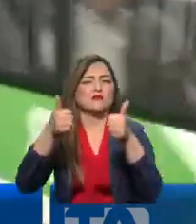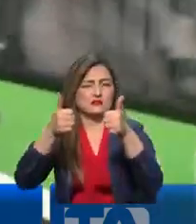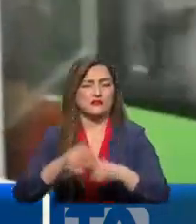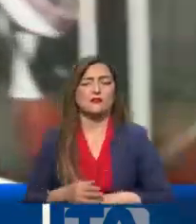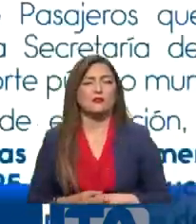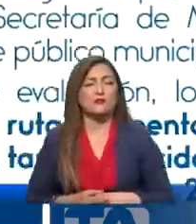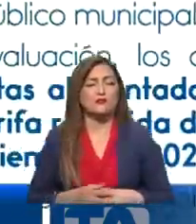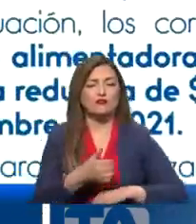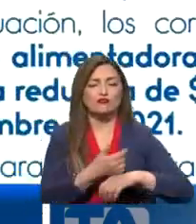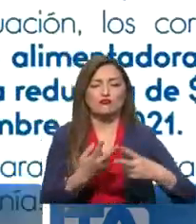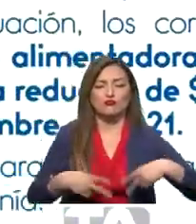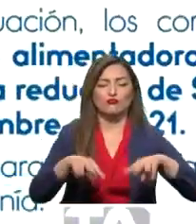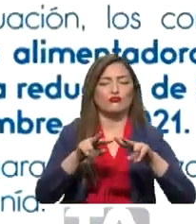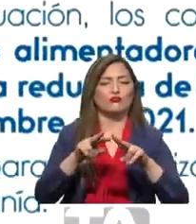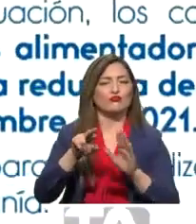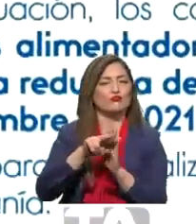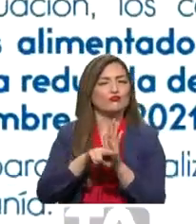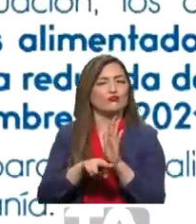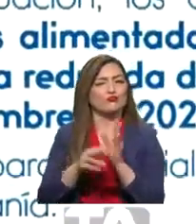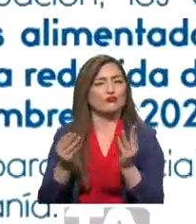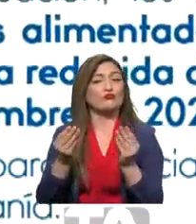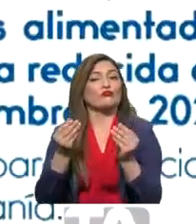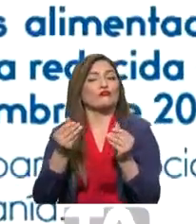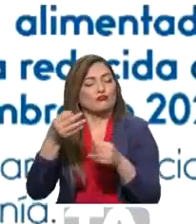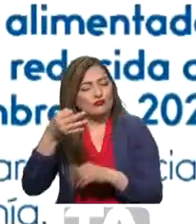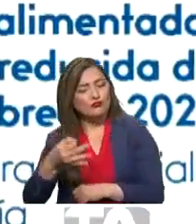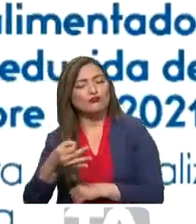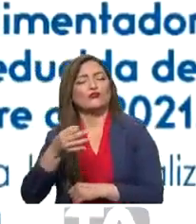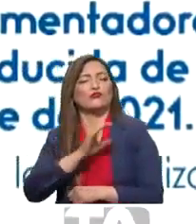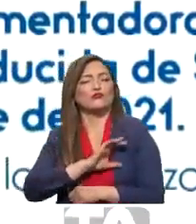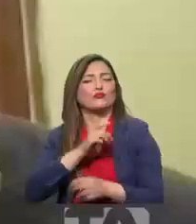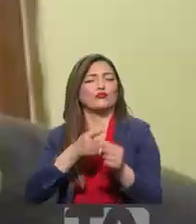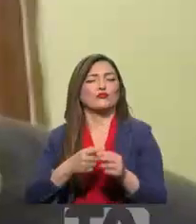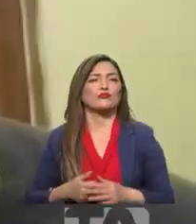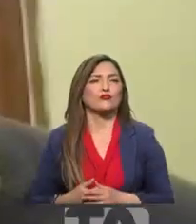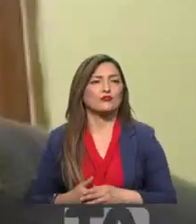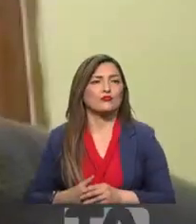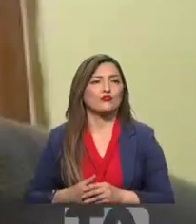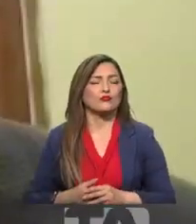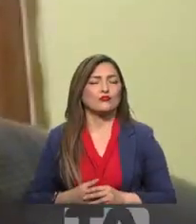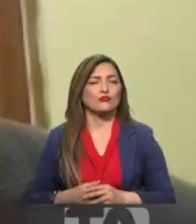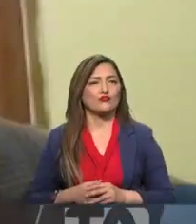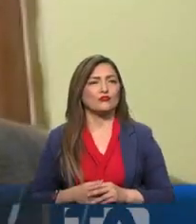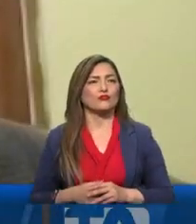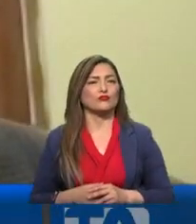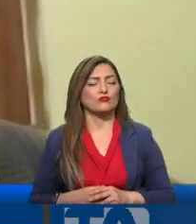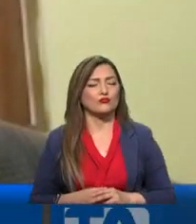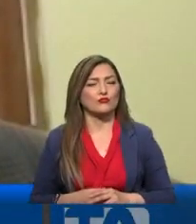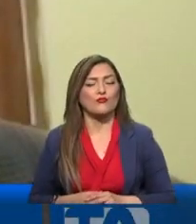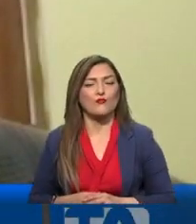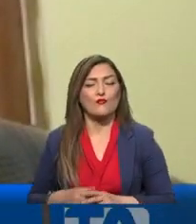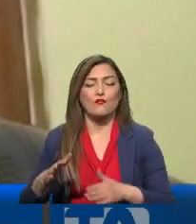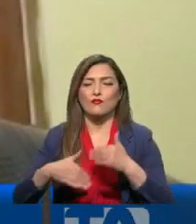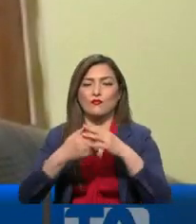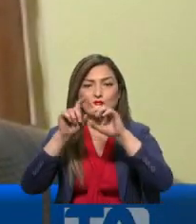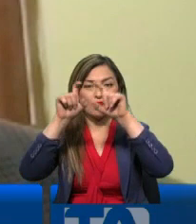alza de la tarifa fue aprobada tras cumplir los parámetros de calidad que establece el municipio de quito todas las operadoras que pasan a